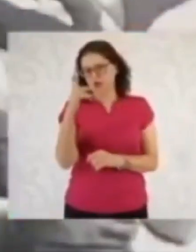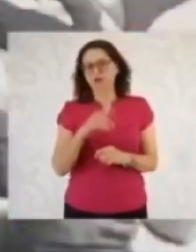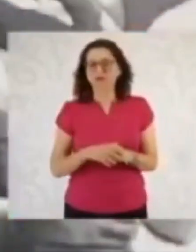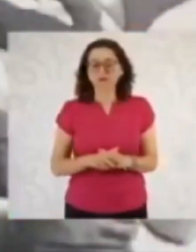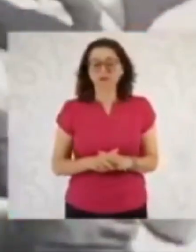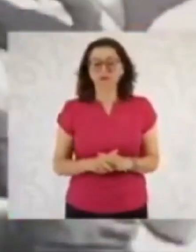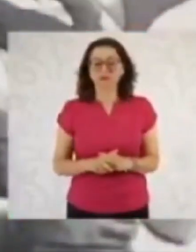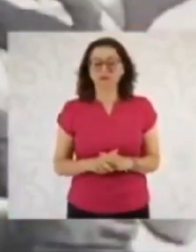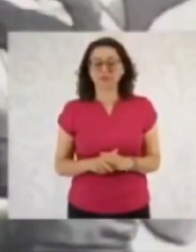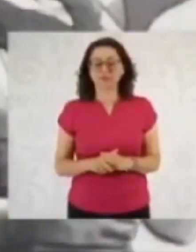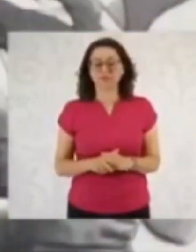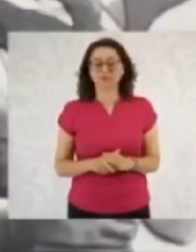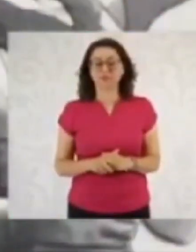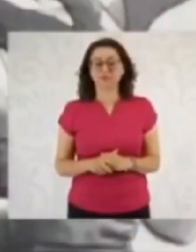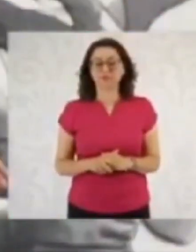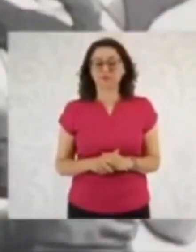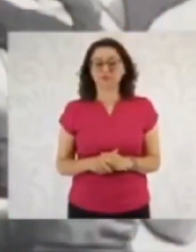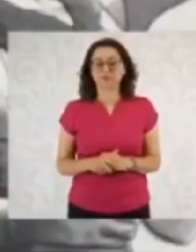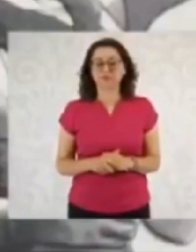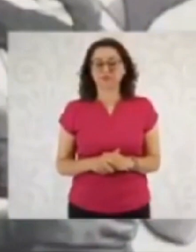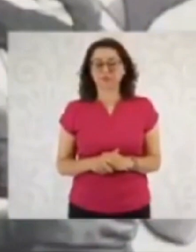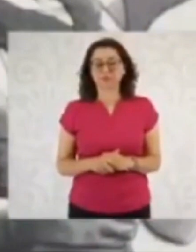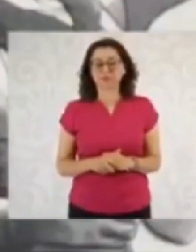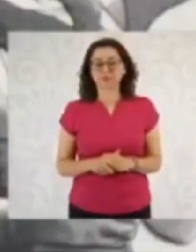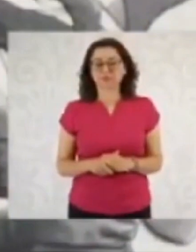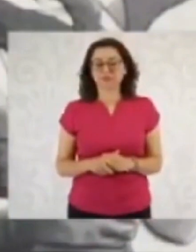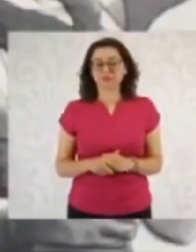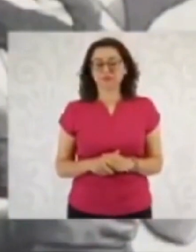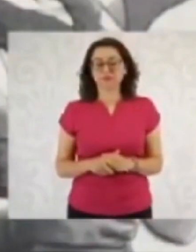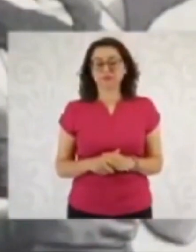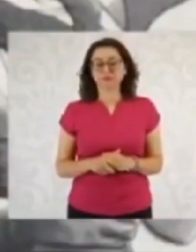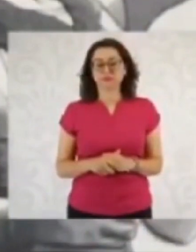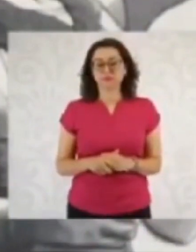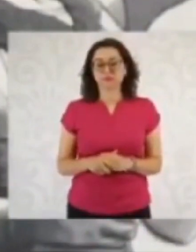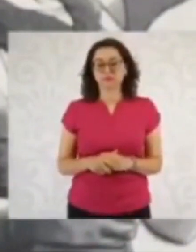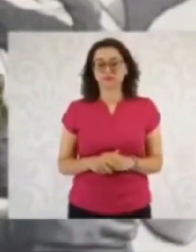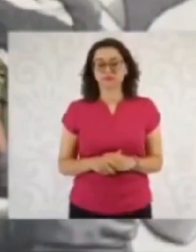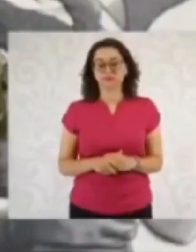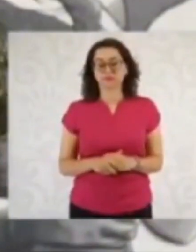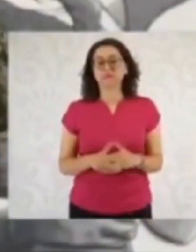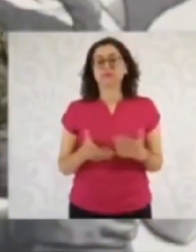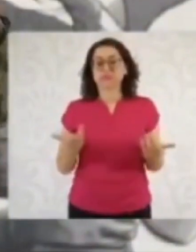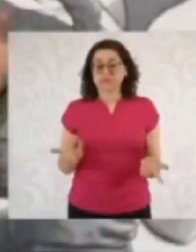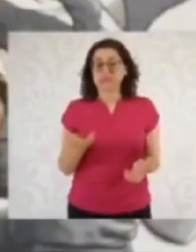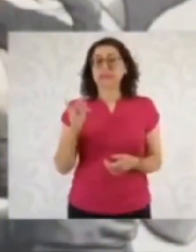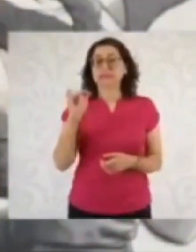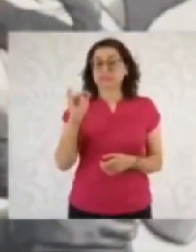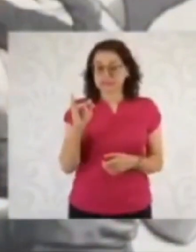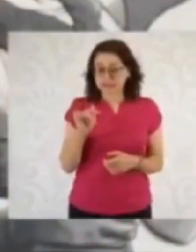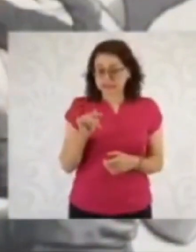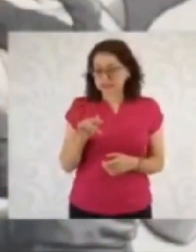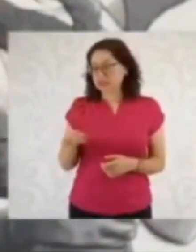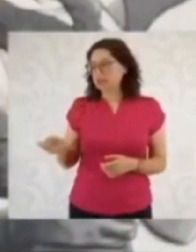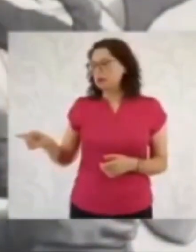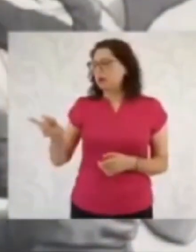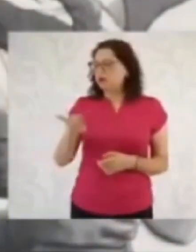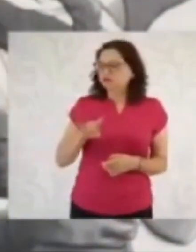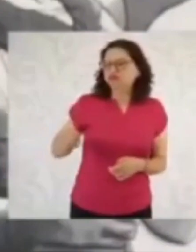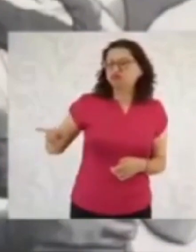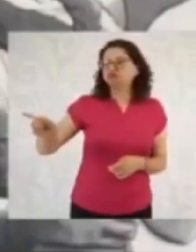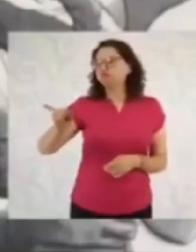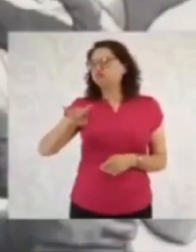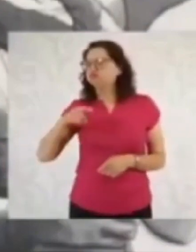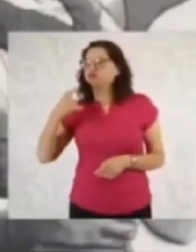pública. Entonces eso es lo que va a hacer. El patrullaje es cuando haya